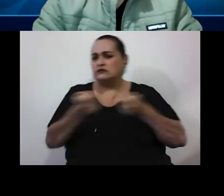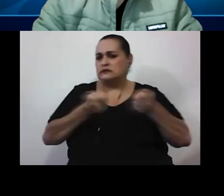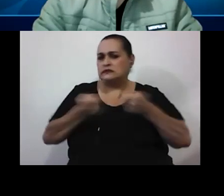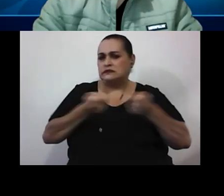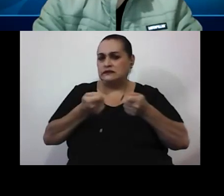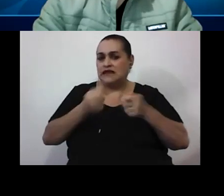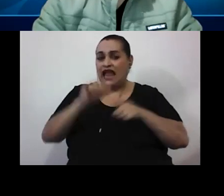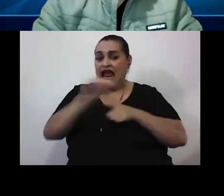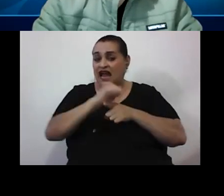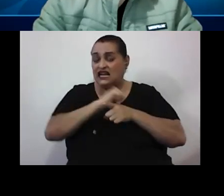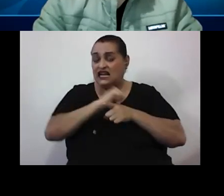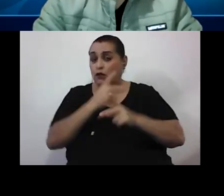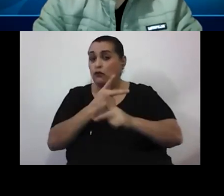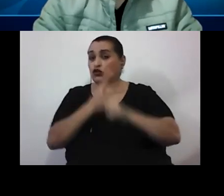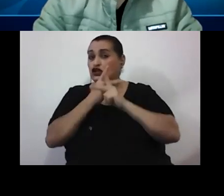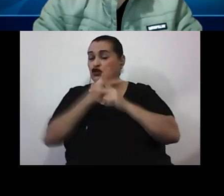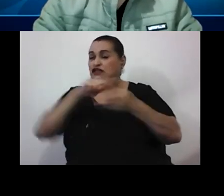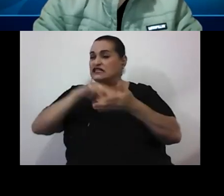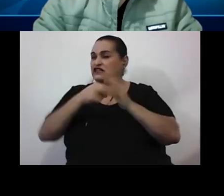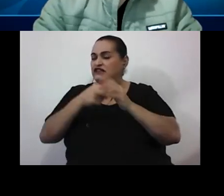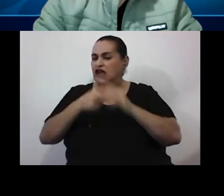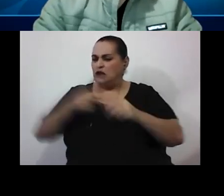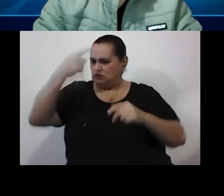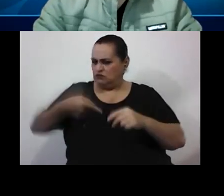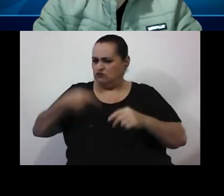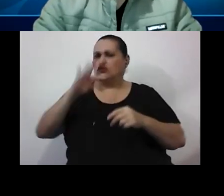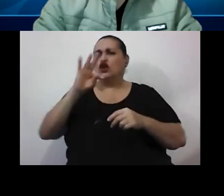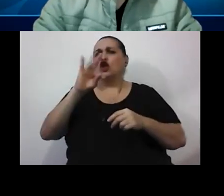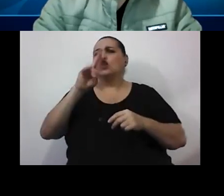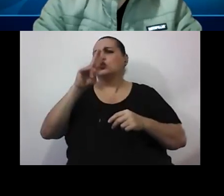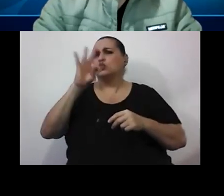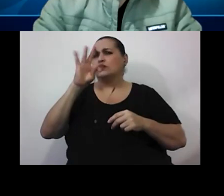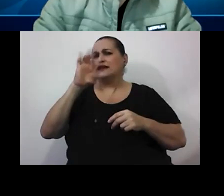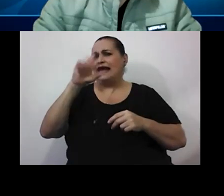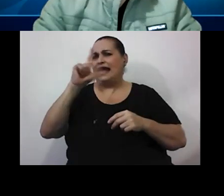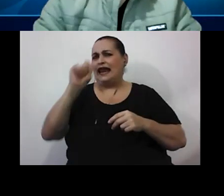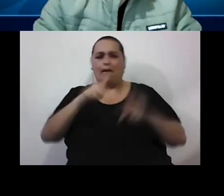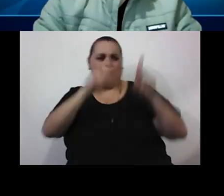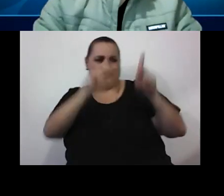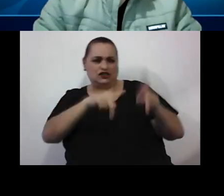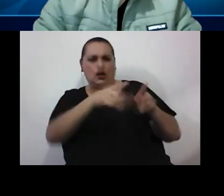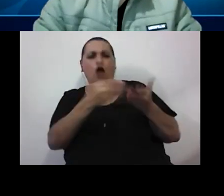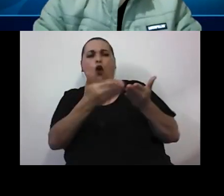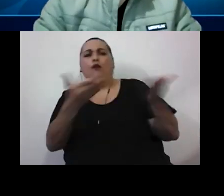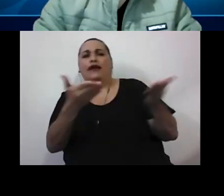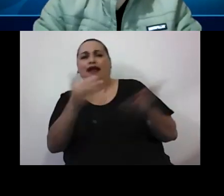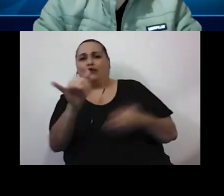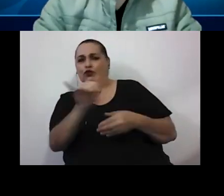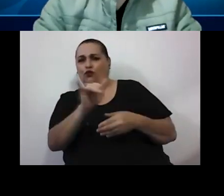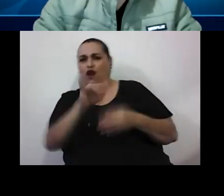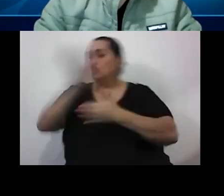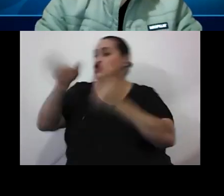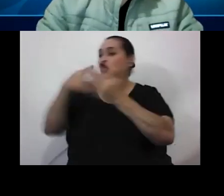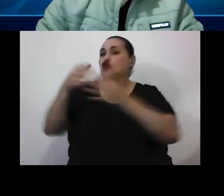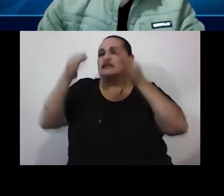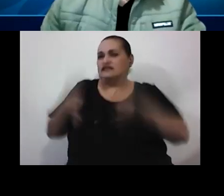de protección era un ejercicio tutelado, donde la persona era un objeto, todas las demás decidían por ellas,